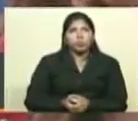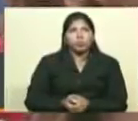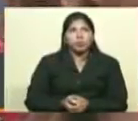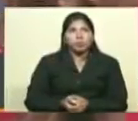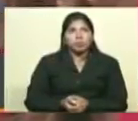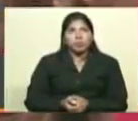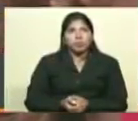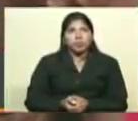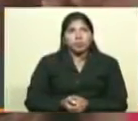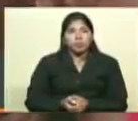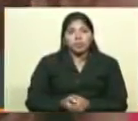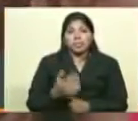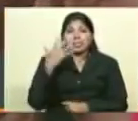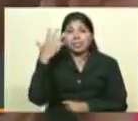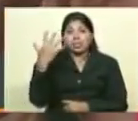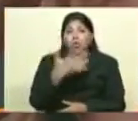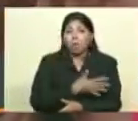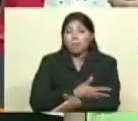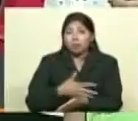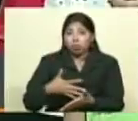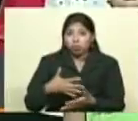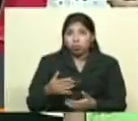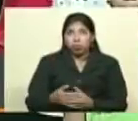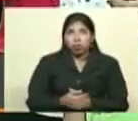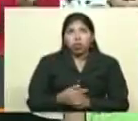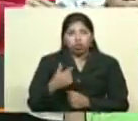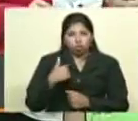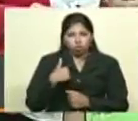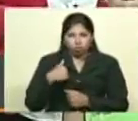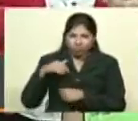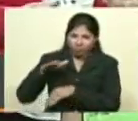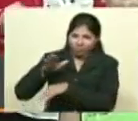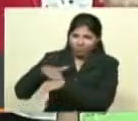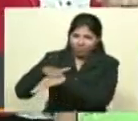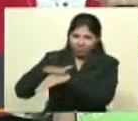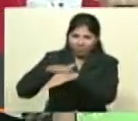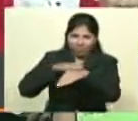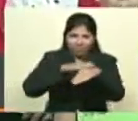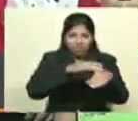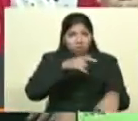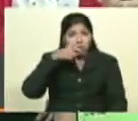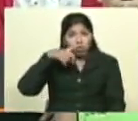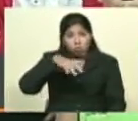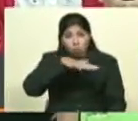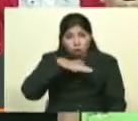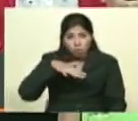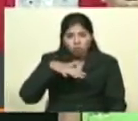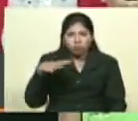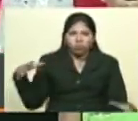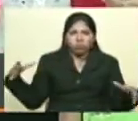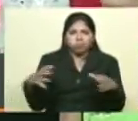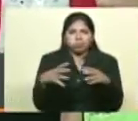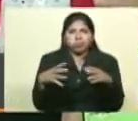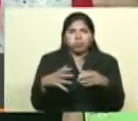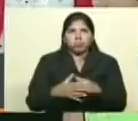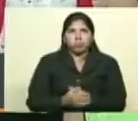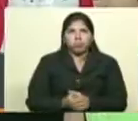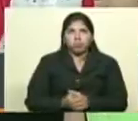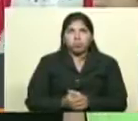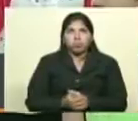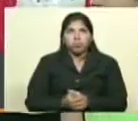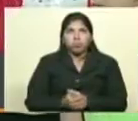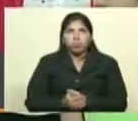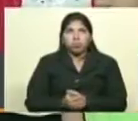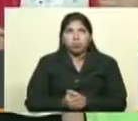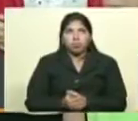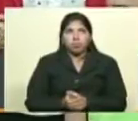Por eso 5 millones. Yo le hago un llamado al Frente Amplio de la Patria, al FEPATRIA. Le hago un llamado al